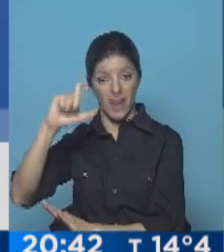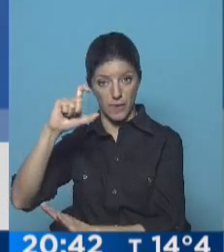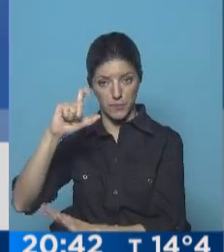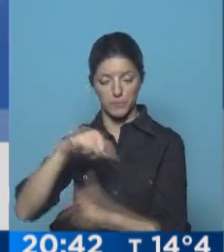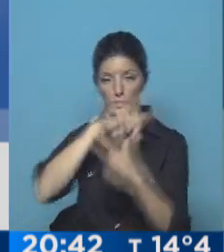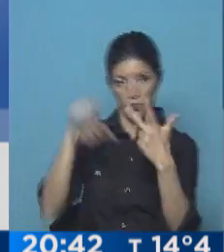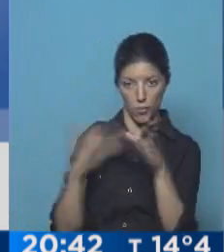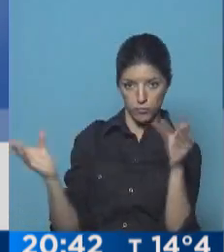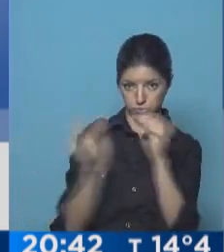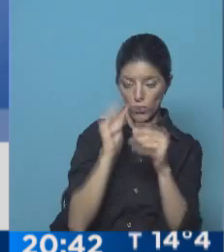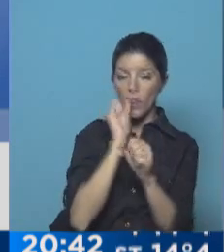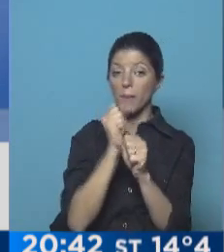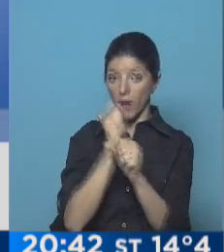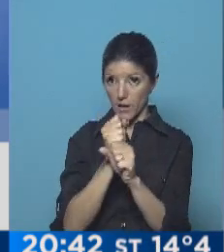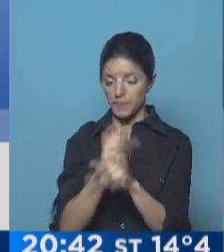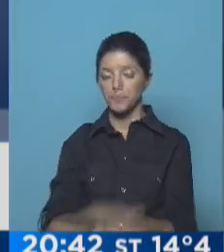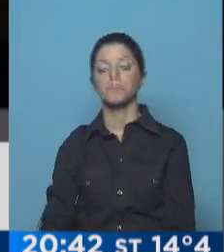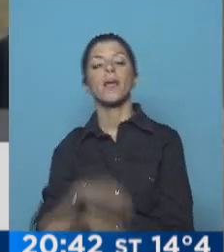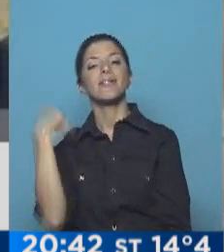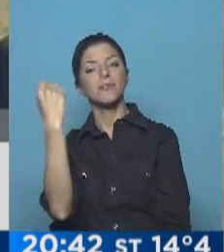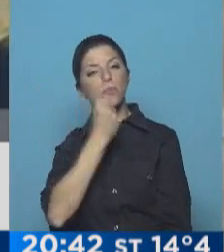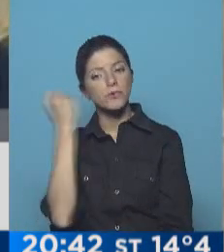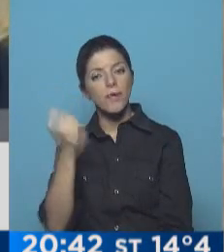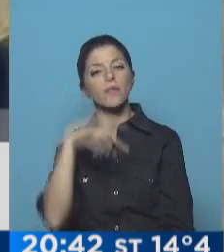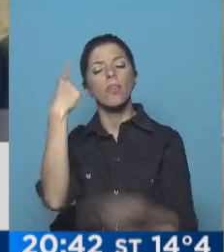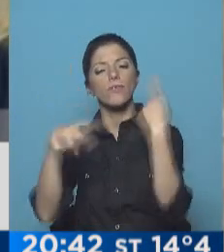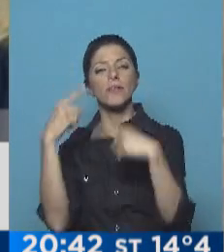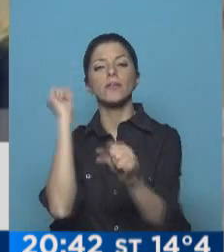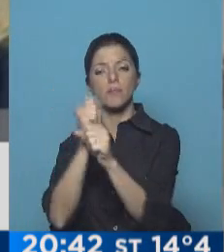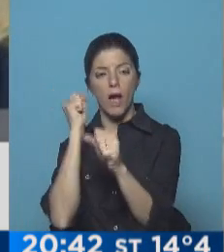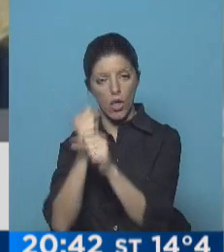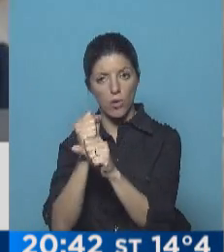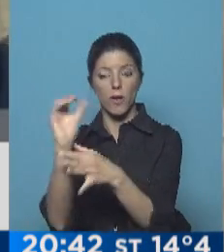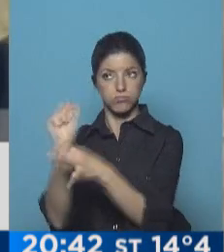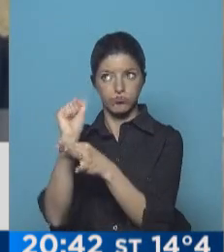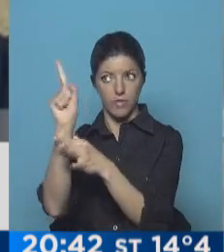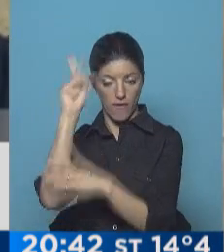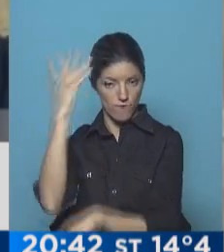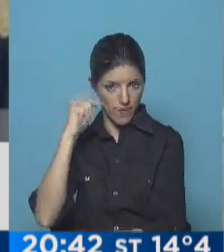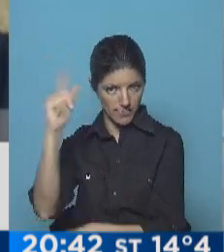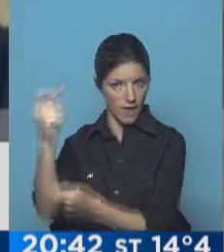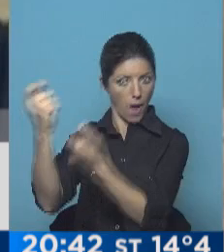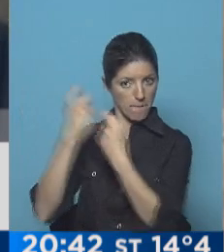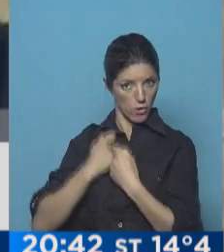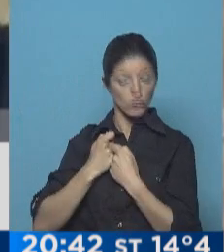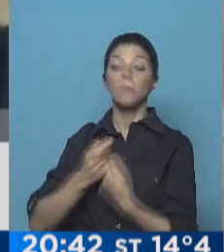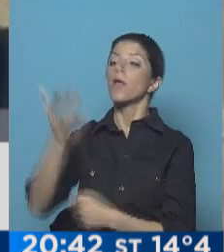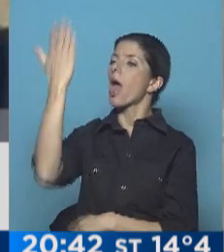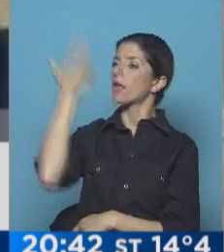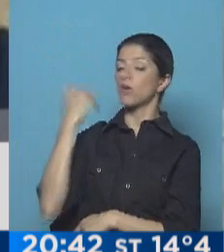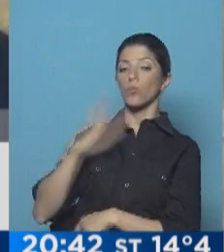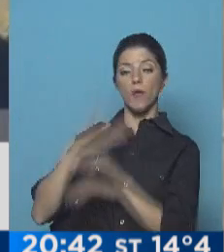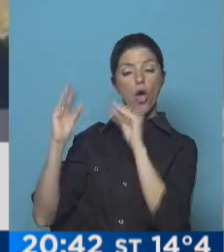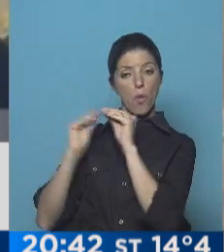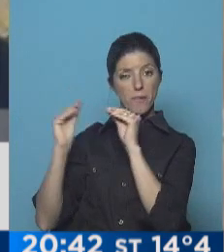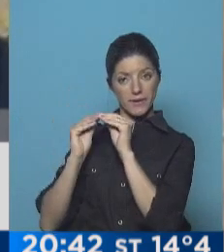muy importante la apertura y la recepción de varios funcionarios de alto perfil en Francia. Ayer, con una colega que cumple más o menos